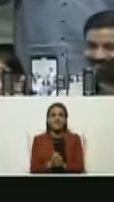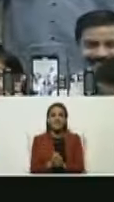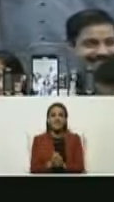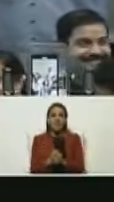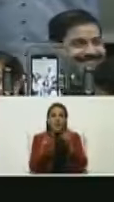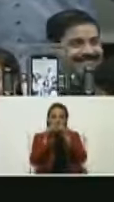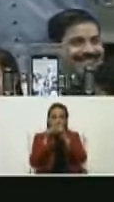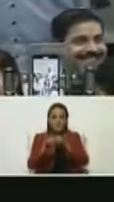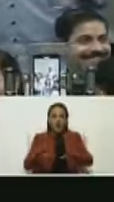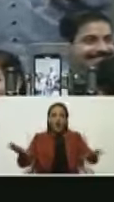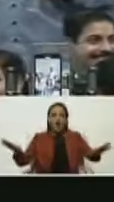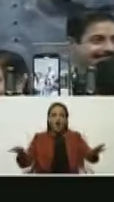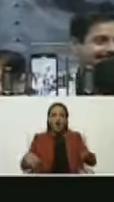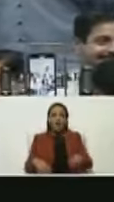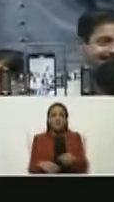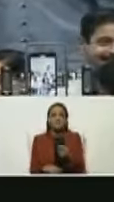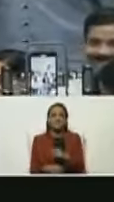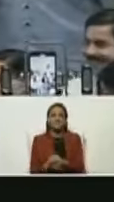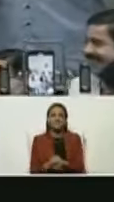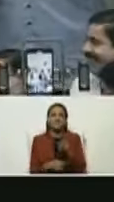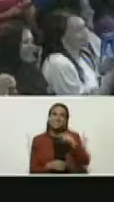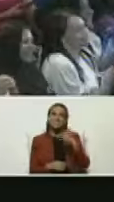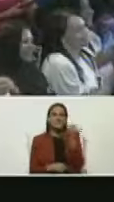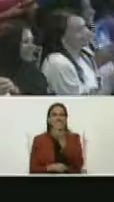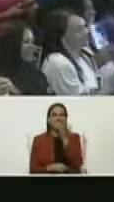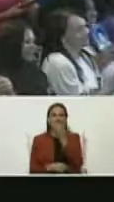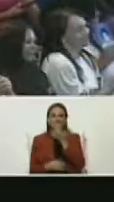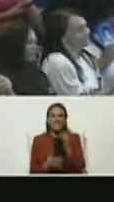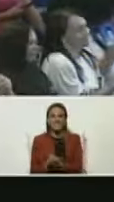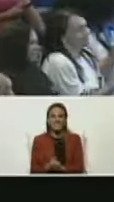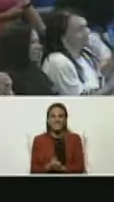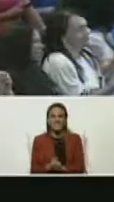Netflix está llamando desesperada.